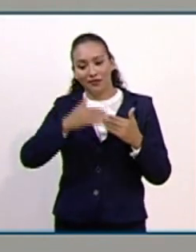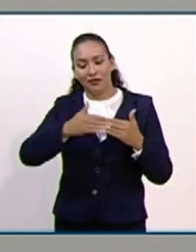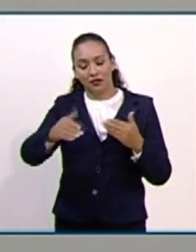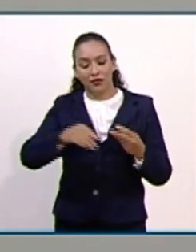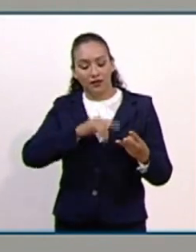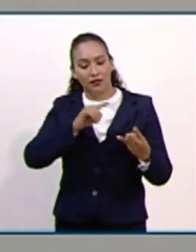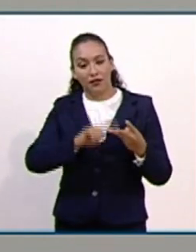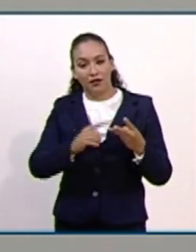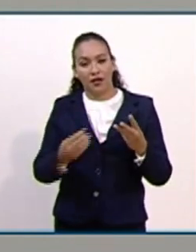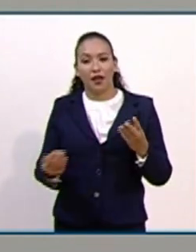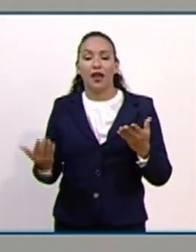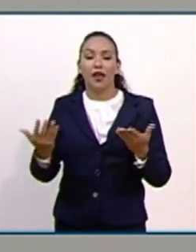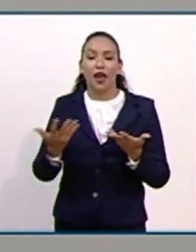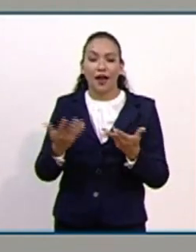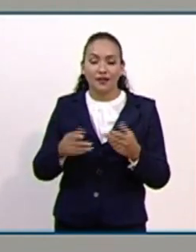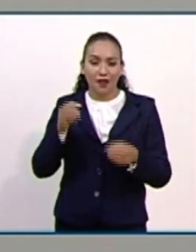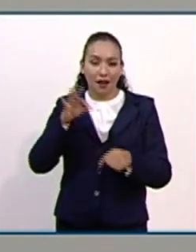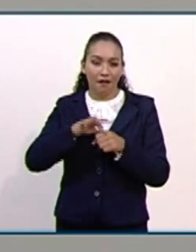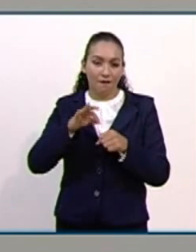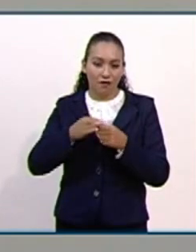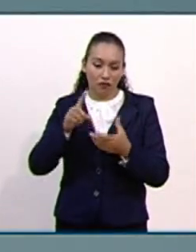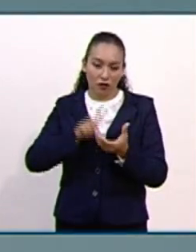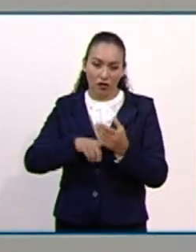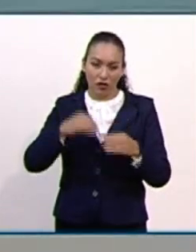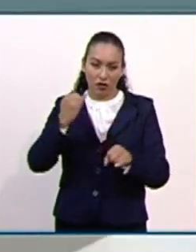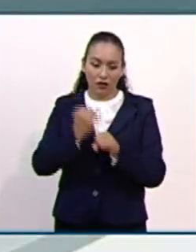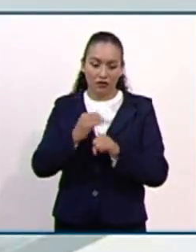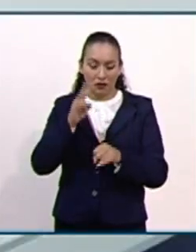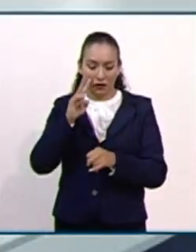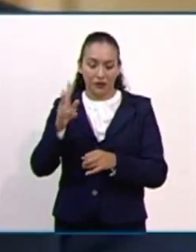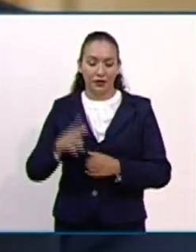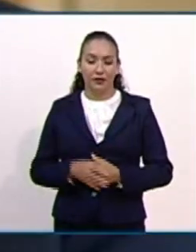la implementación del voto electrónico. Vamos a escuchar.